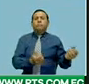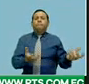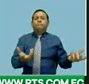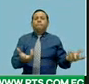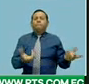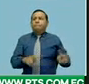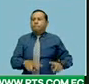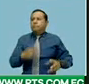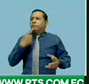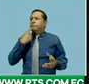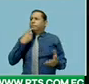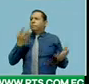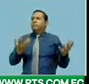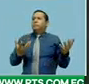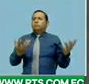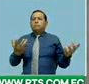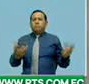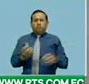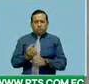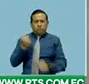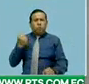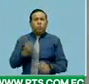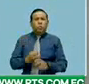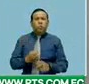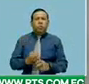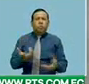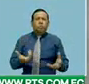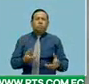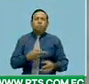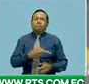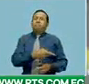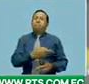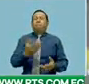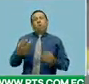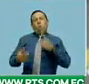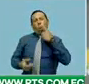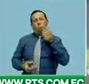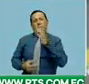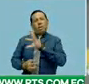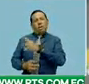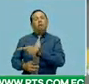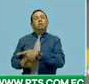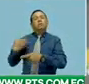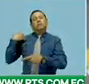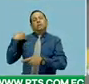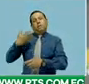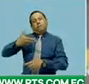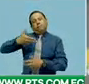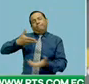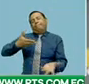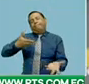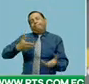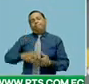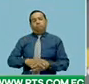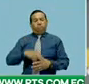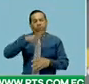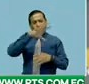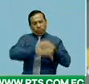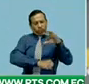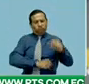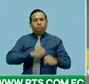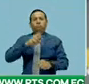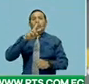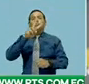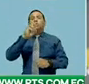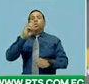de escoba para poderse defender, pero fue en vano porque los señores tienen las de ganar. Los antisociales se llevaron alrededor de $200 en